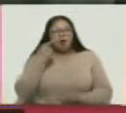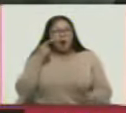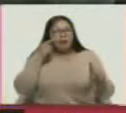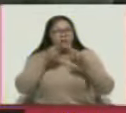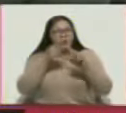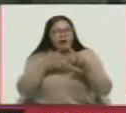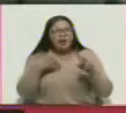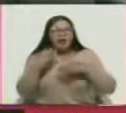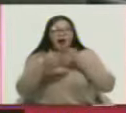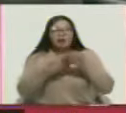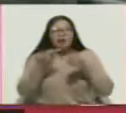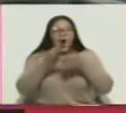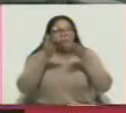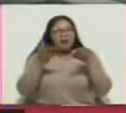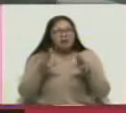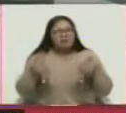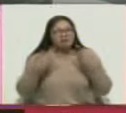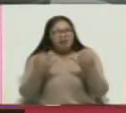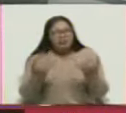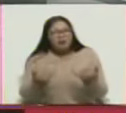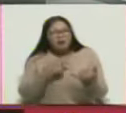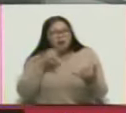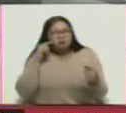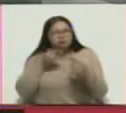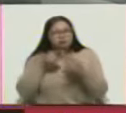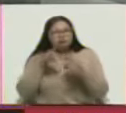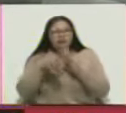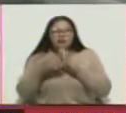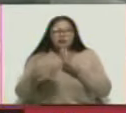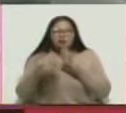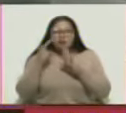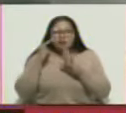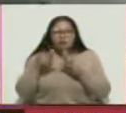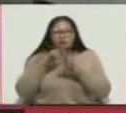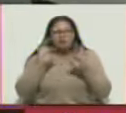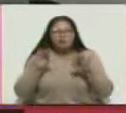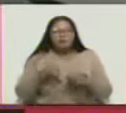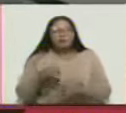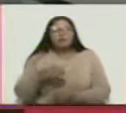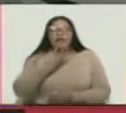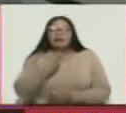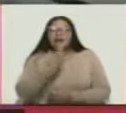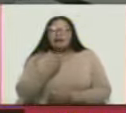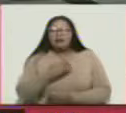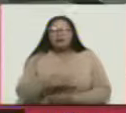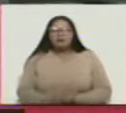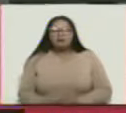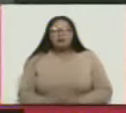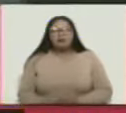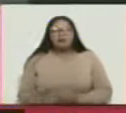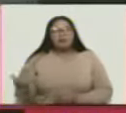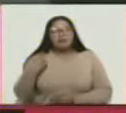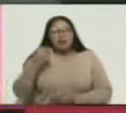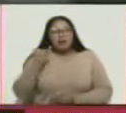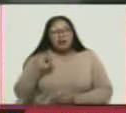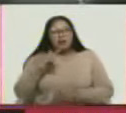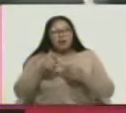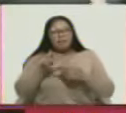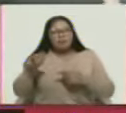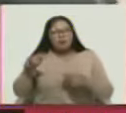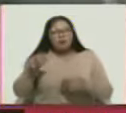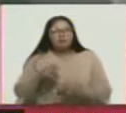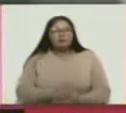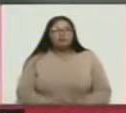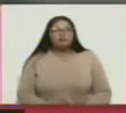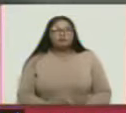tiene el gobierno actual de ultraderecha fascista de Israel: acabar con la existencia del pueblo